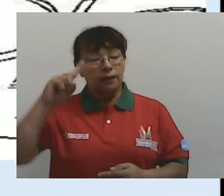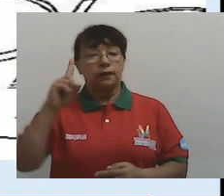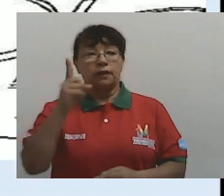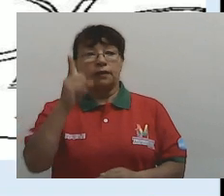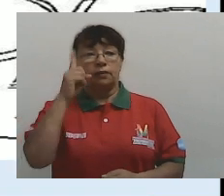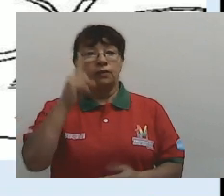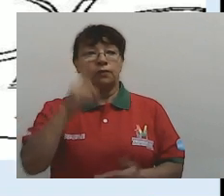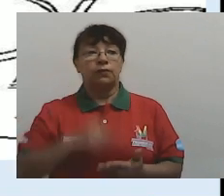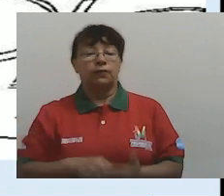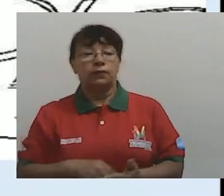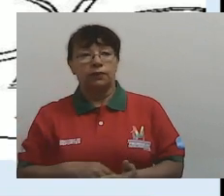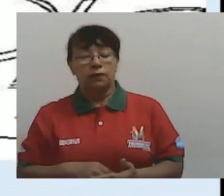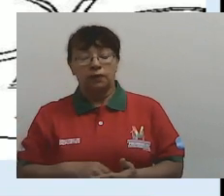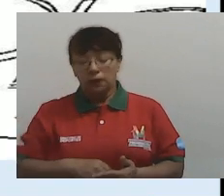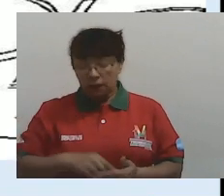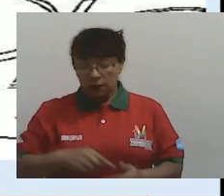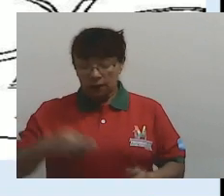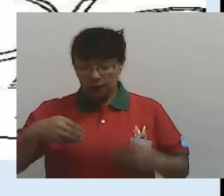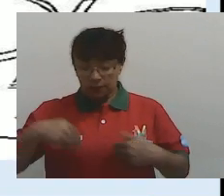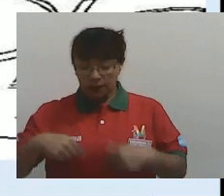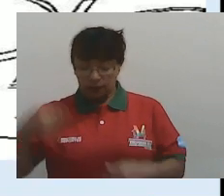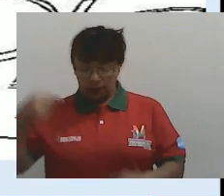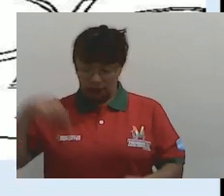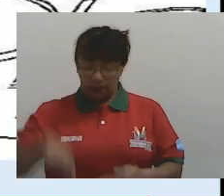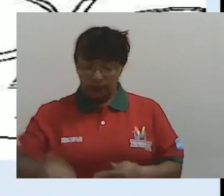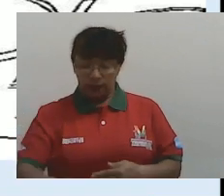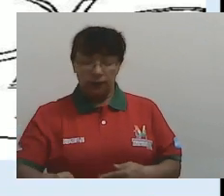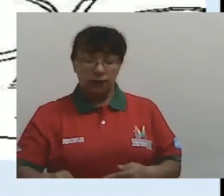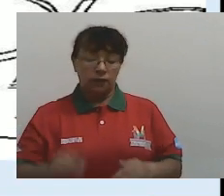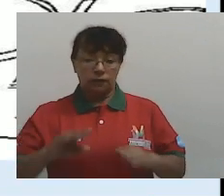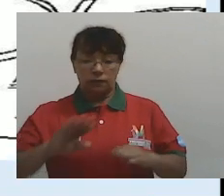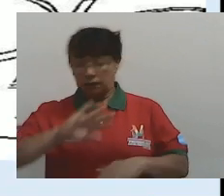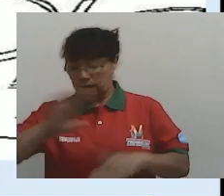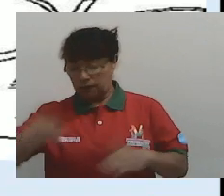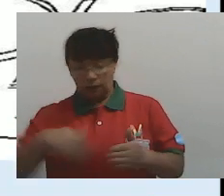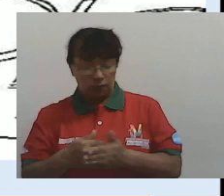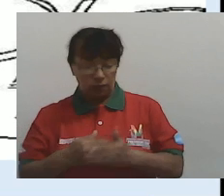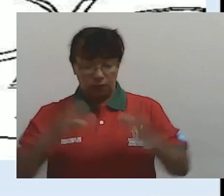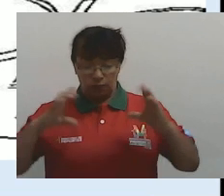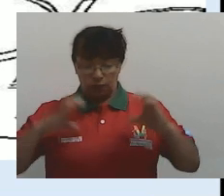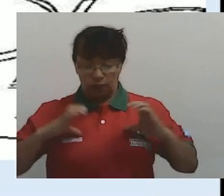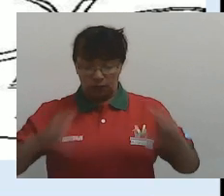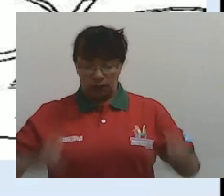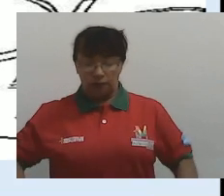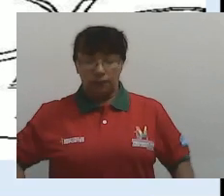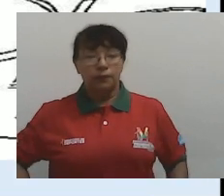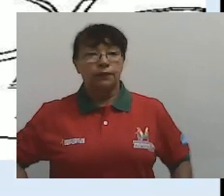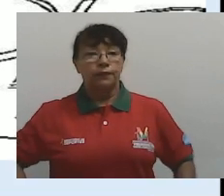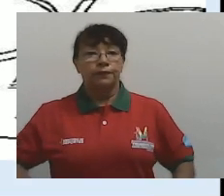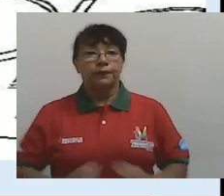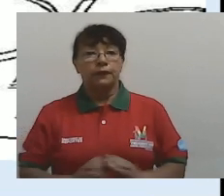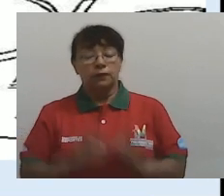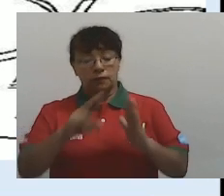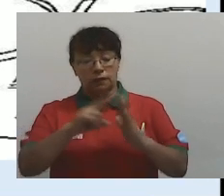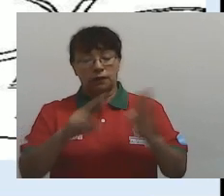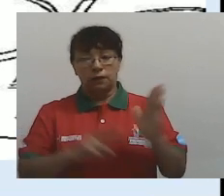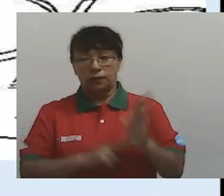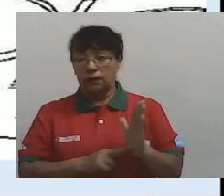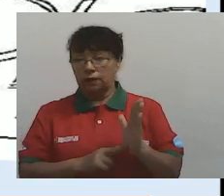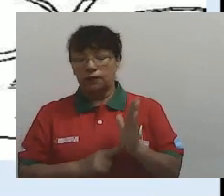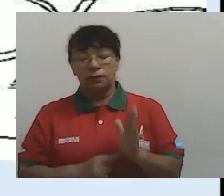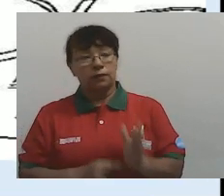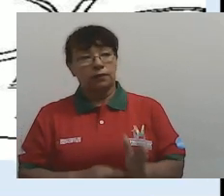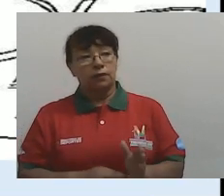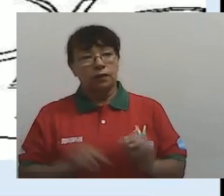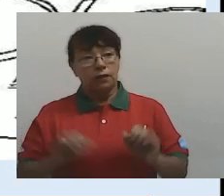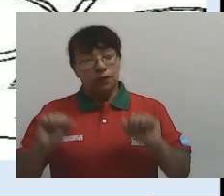cuerpo. ¿Ya? Eso se ha cambiado en el reglamento. En las primeras versiones de los pluri, podía dejar señal con